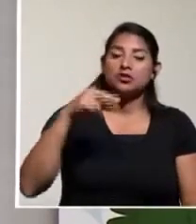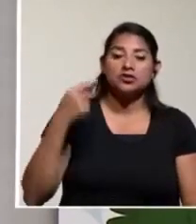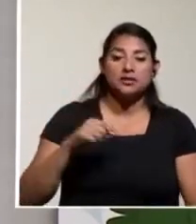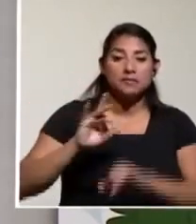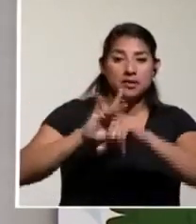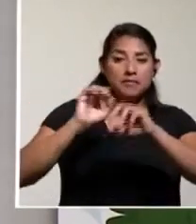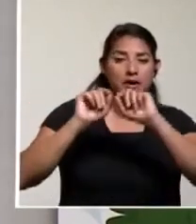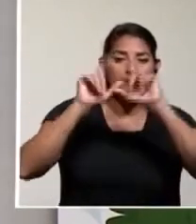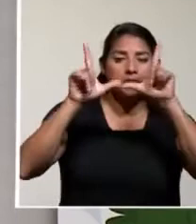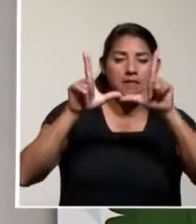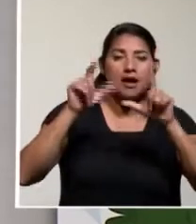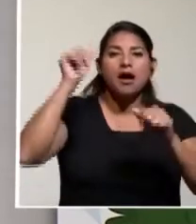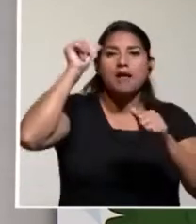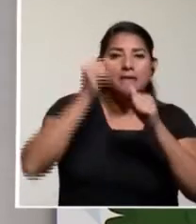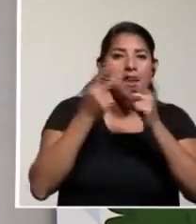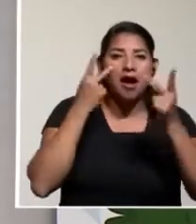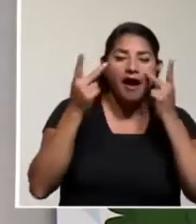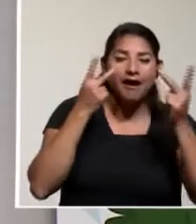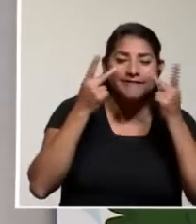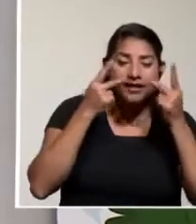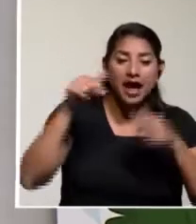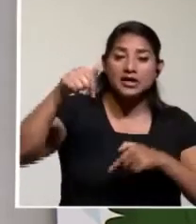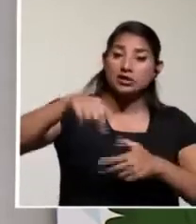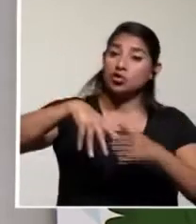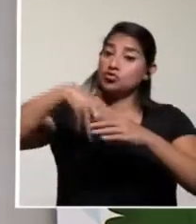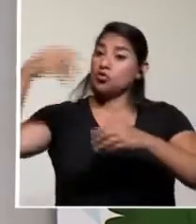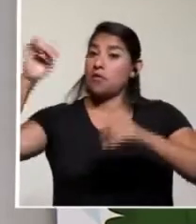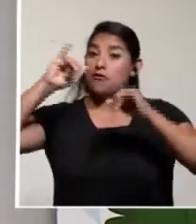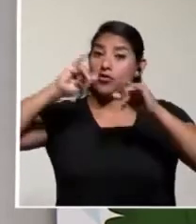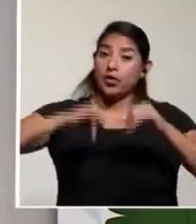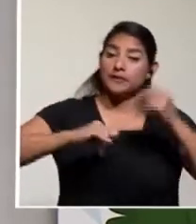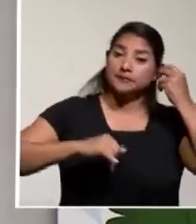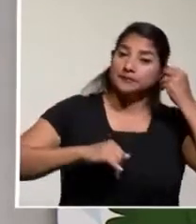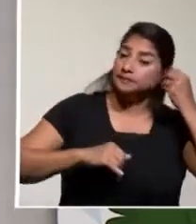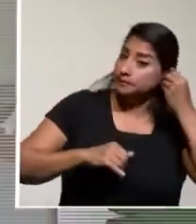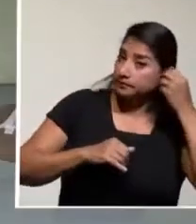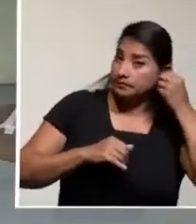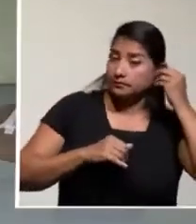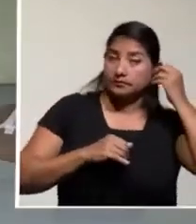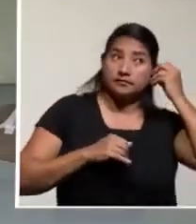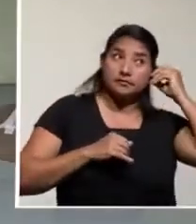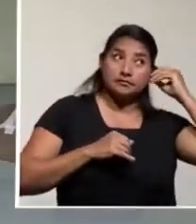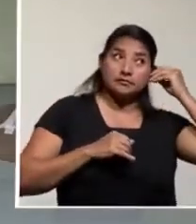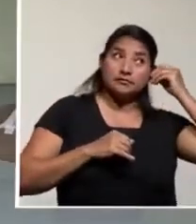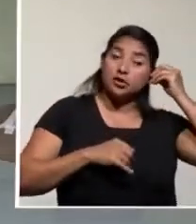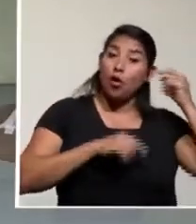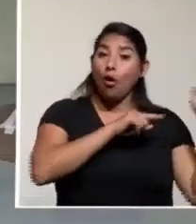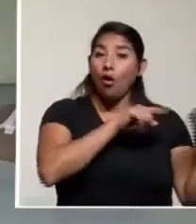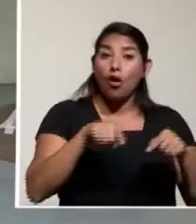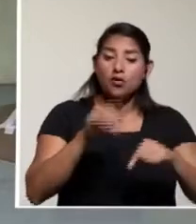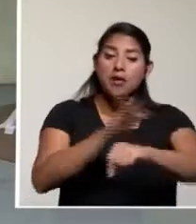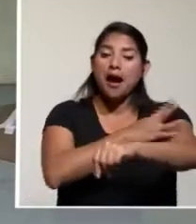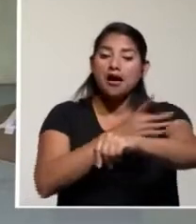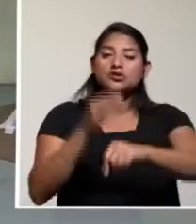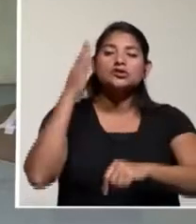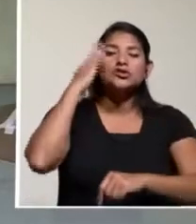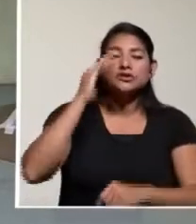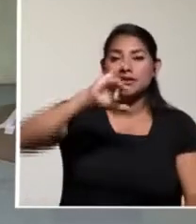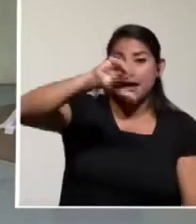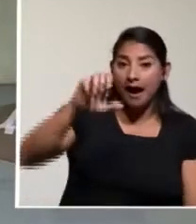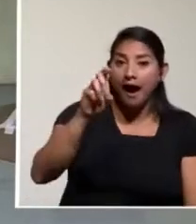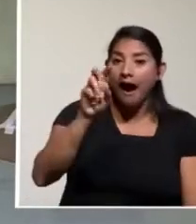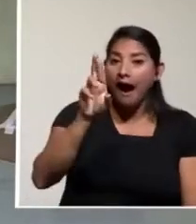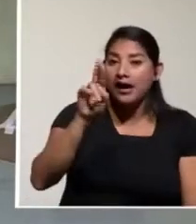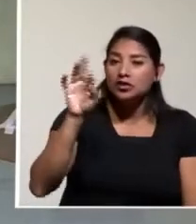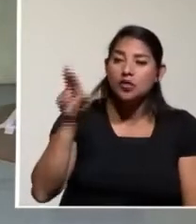temprano para que no se me pase el programa. Aquí estoy y no me voy. Hoy le traigo a Jairito una canción que a él le gusta. Ay, ajá, oiga, Jairito, espero, para que